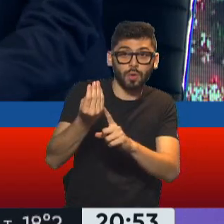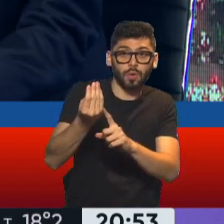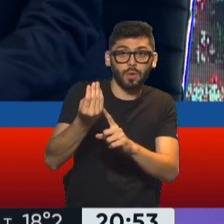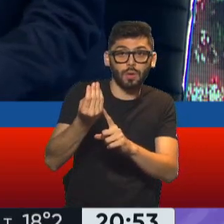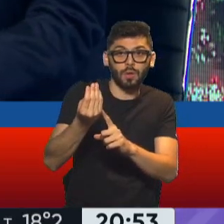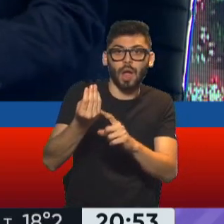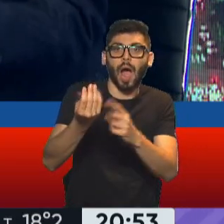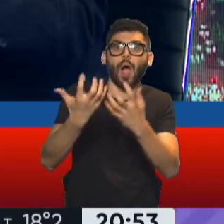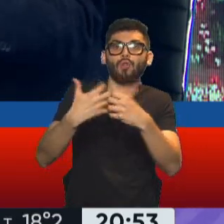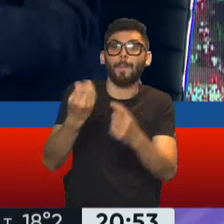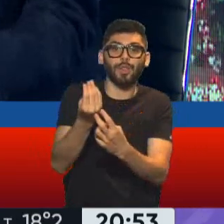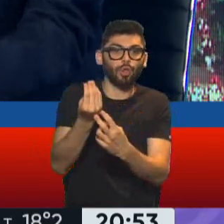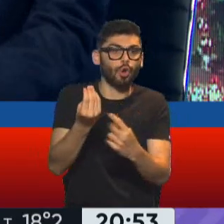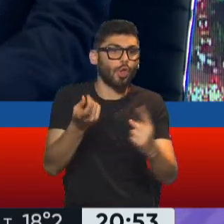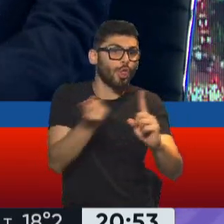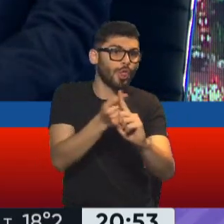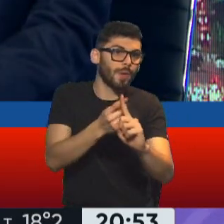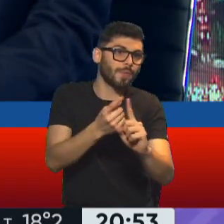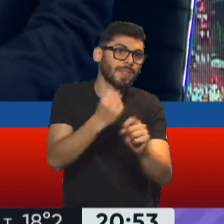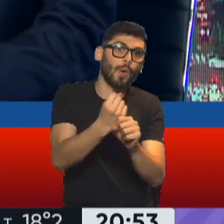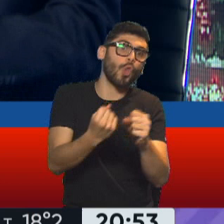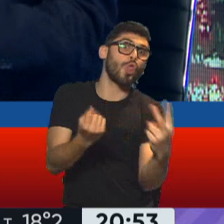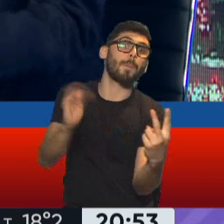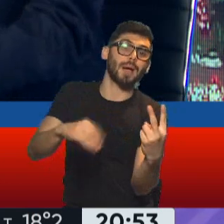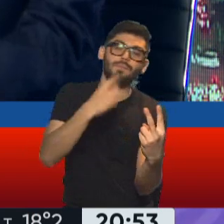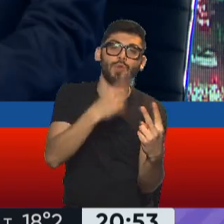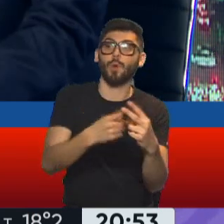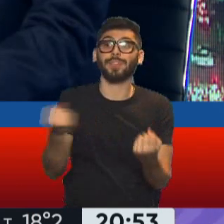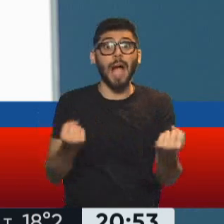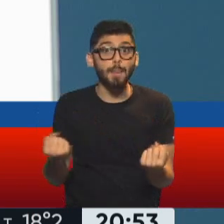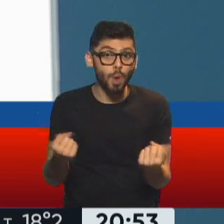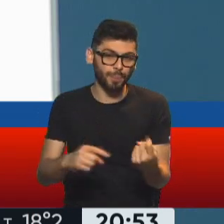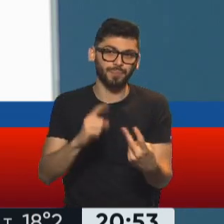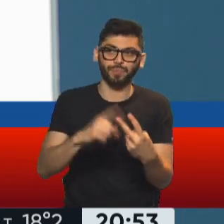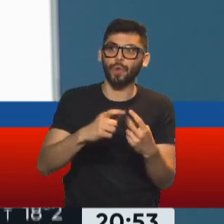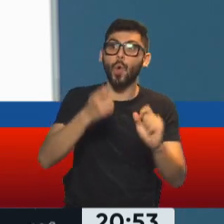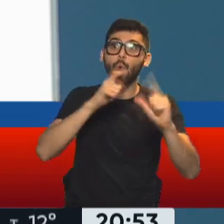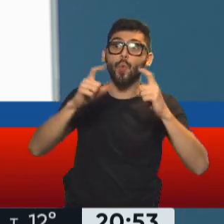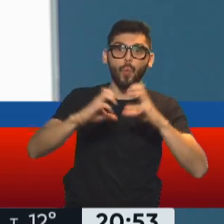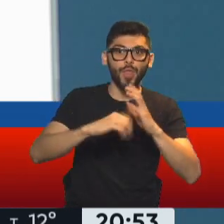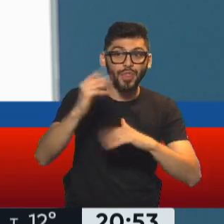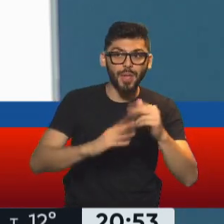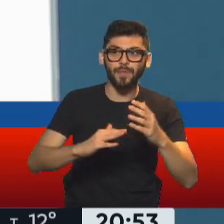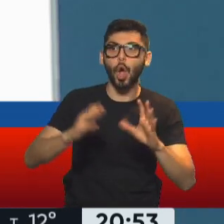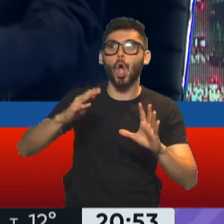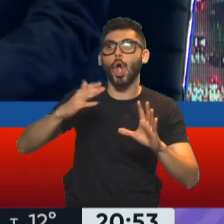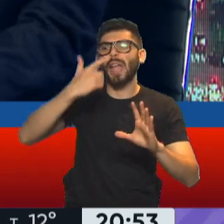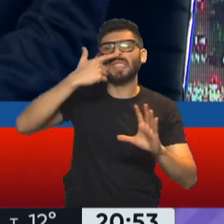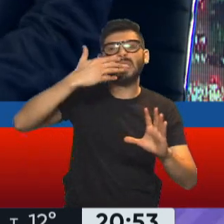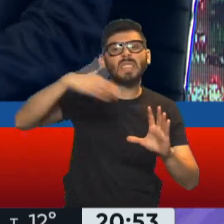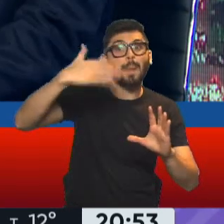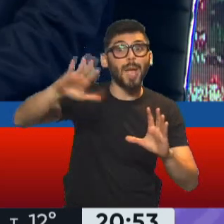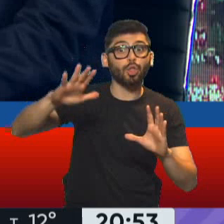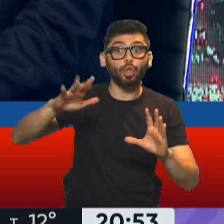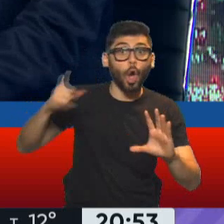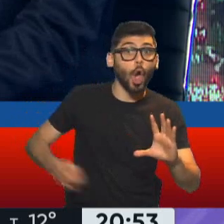trabajo indirecto. Hablamos del corralón, de los camiones, de la cantera, de la cementera y de todo, y de todo lo que se